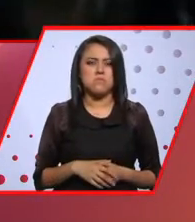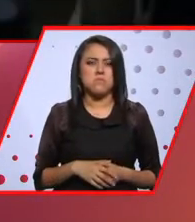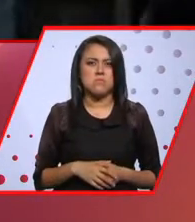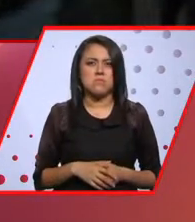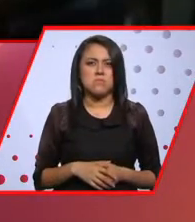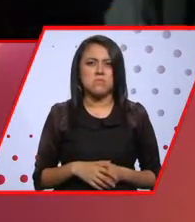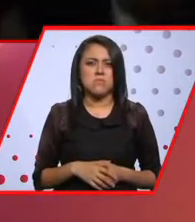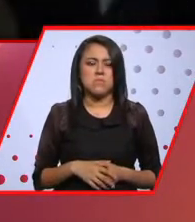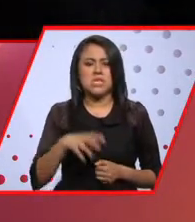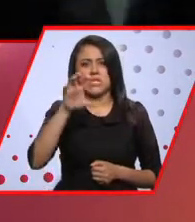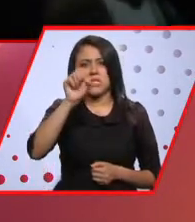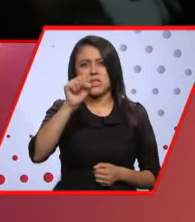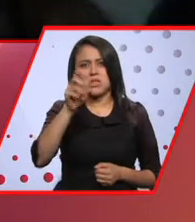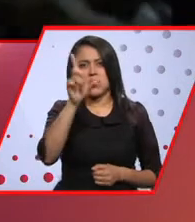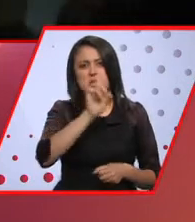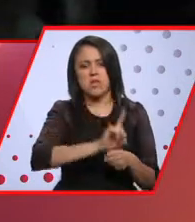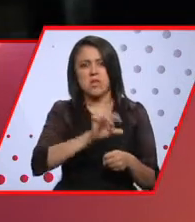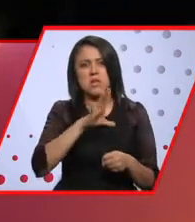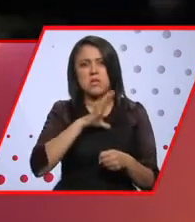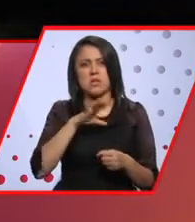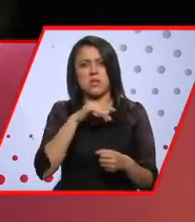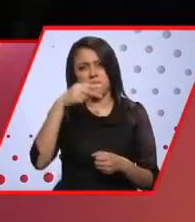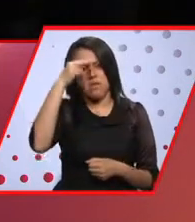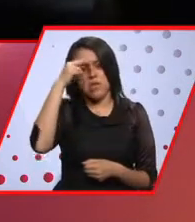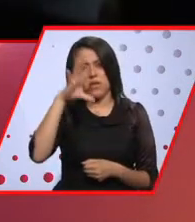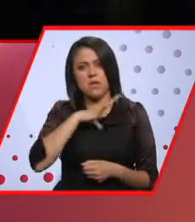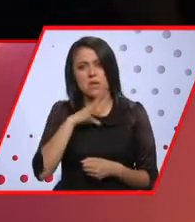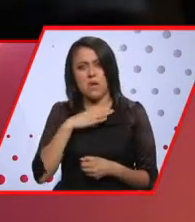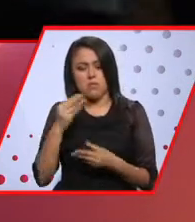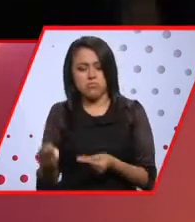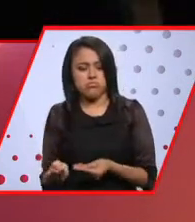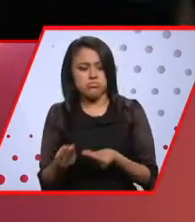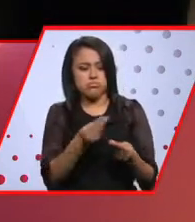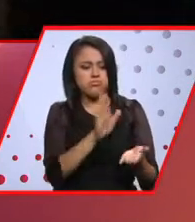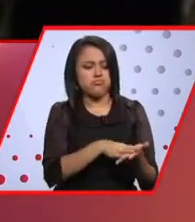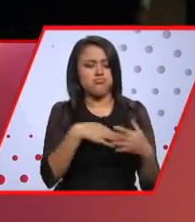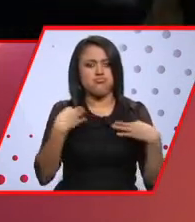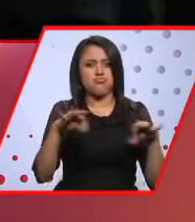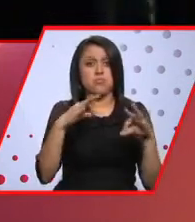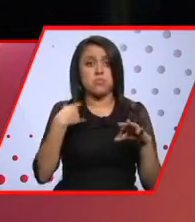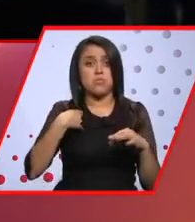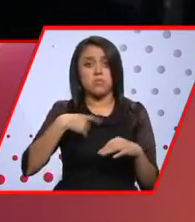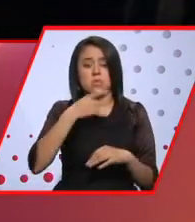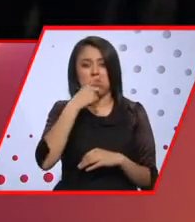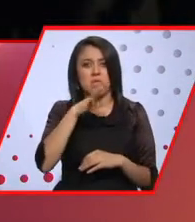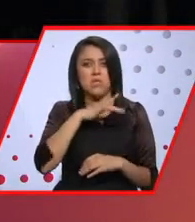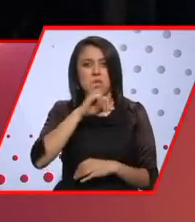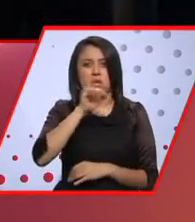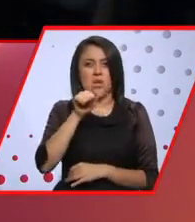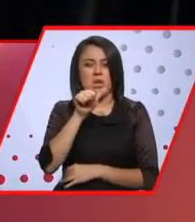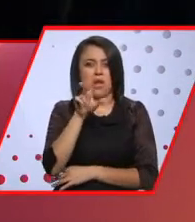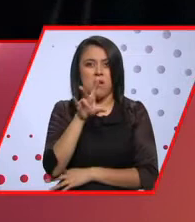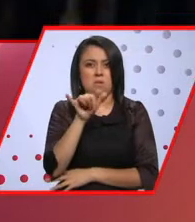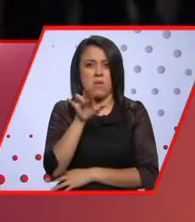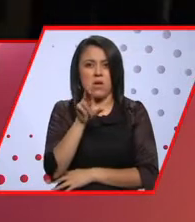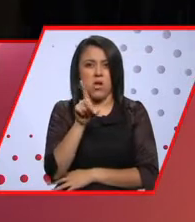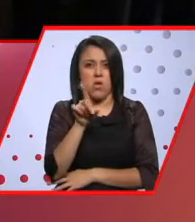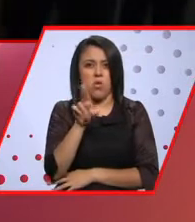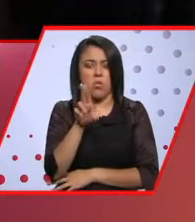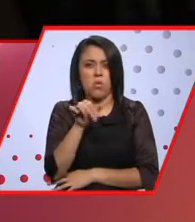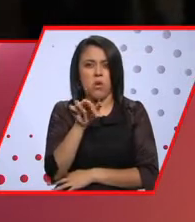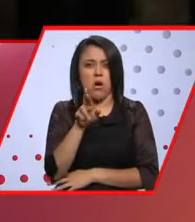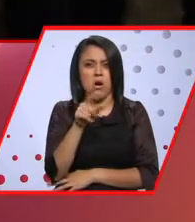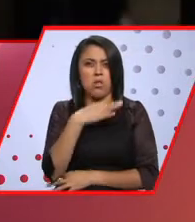Son 60 días lo que tiene el gobierno mexicano para entregar la documentación. En caso de que Javier Duarte, ante el